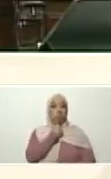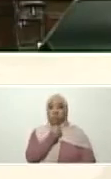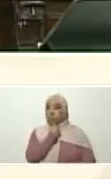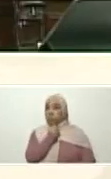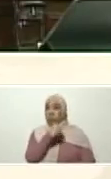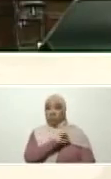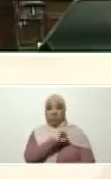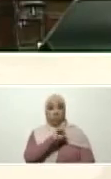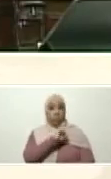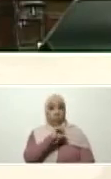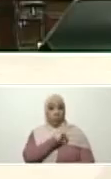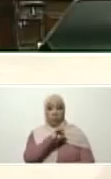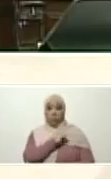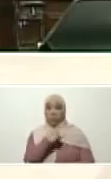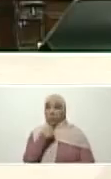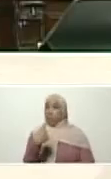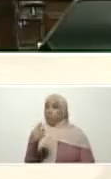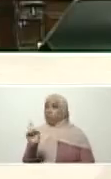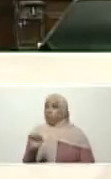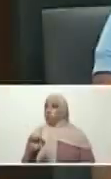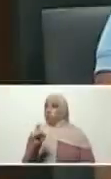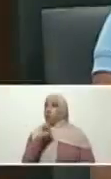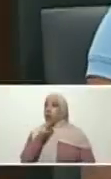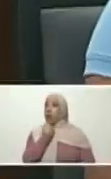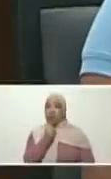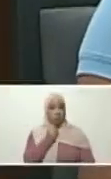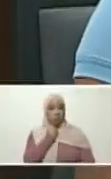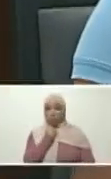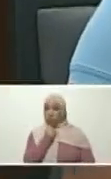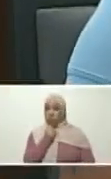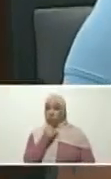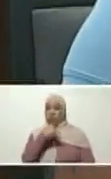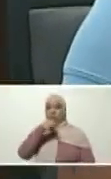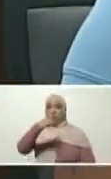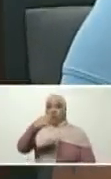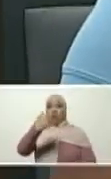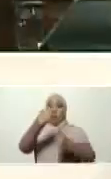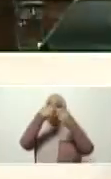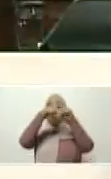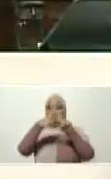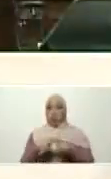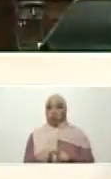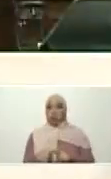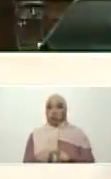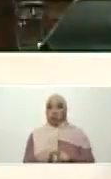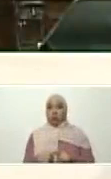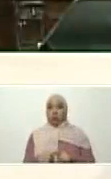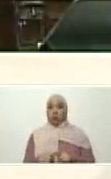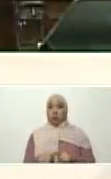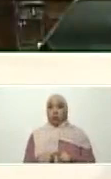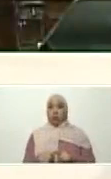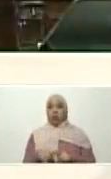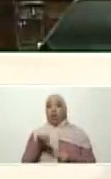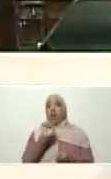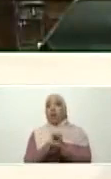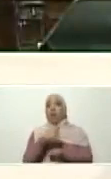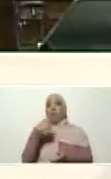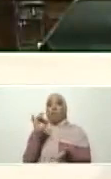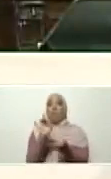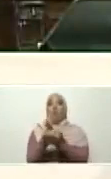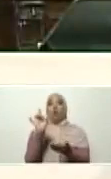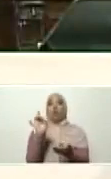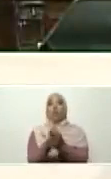nadie. No se me quedan callados. Yo quiero un informe. Porque vamos a torcer los brazos que haya que torcer y a cortar